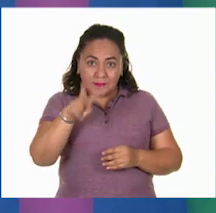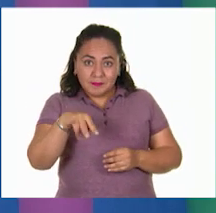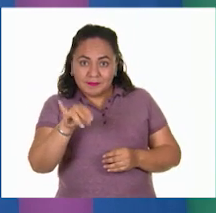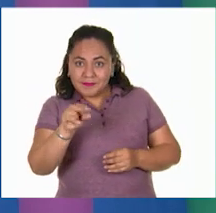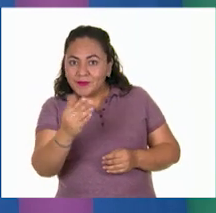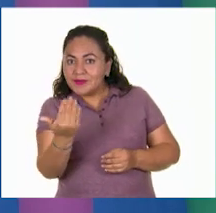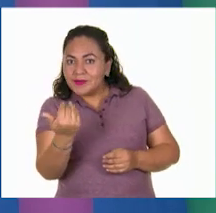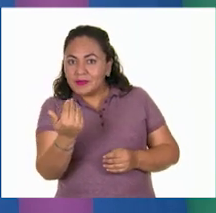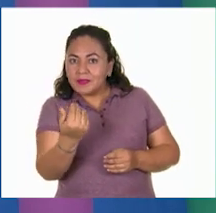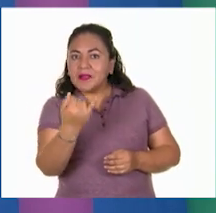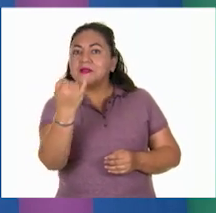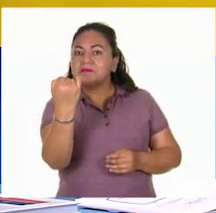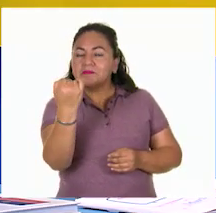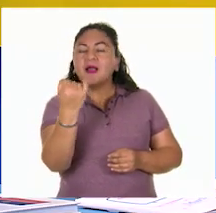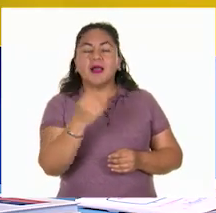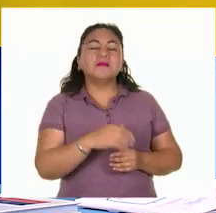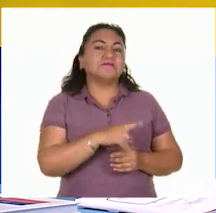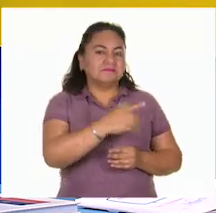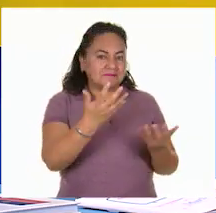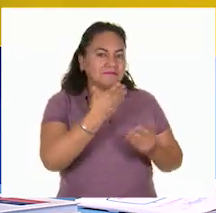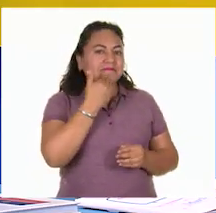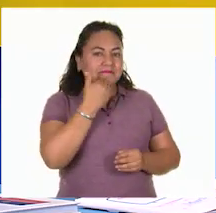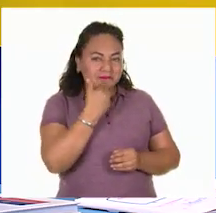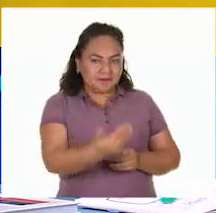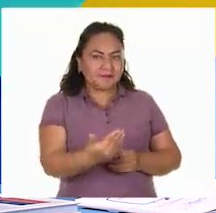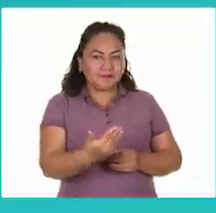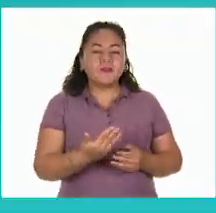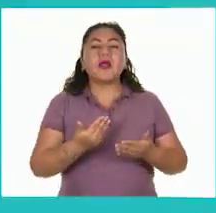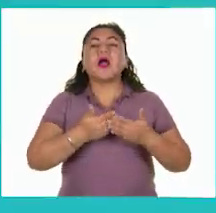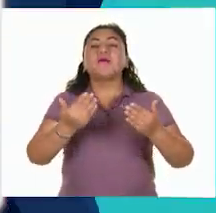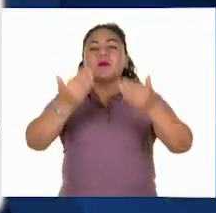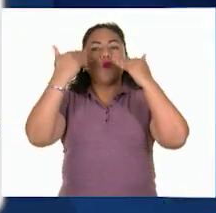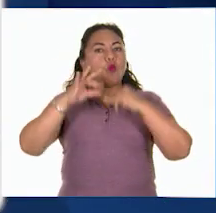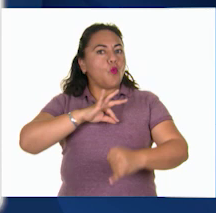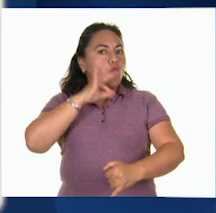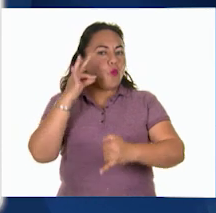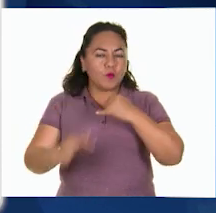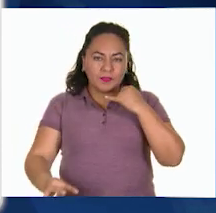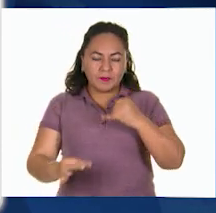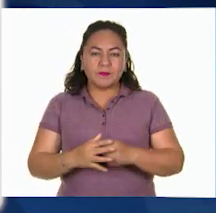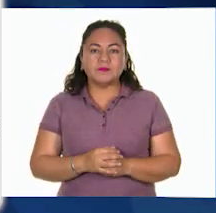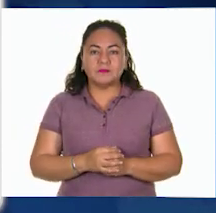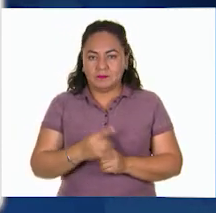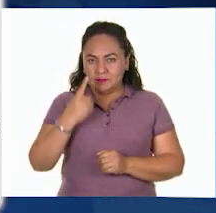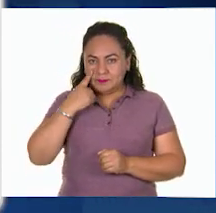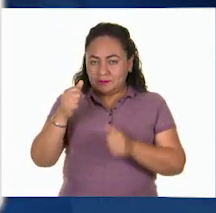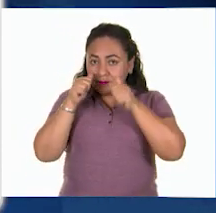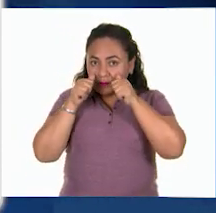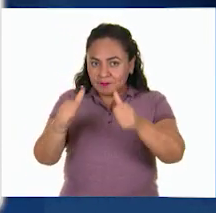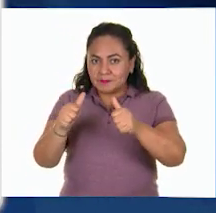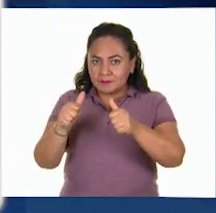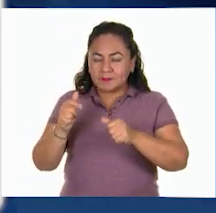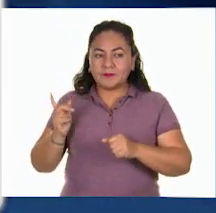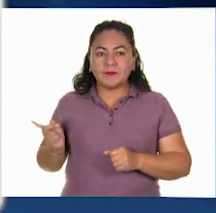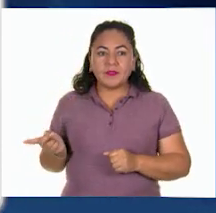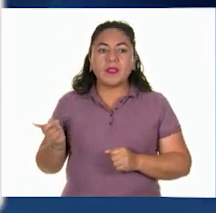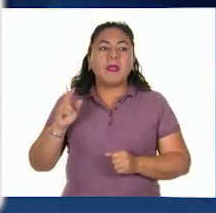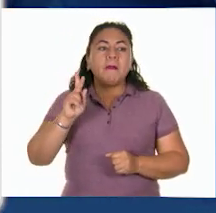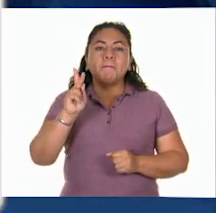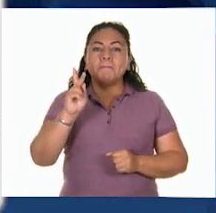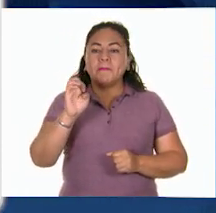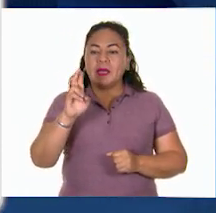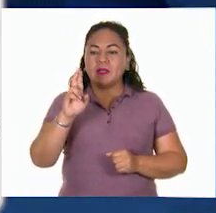Lo están haciendo muy bien. Ahora vamos con el último. Presten atención.